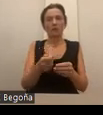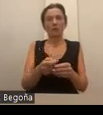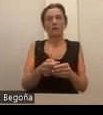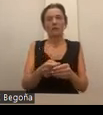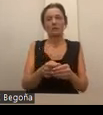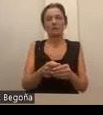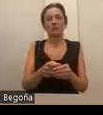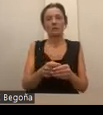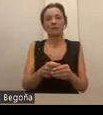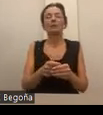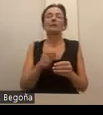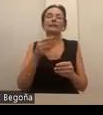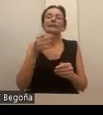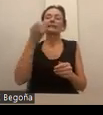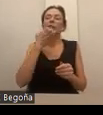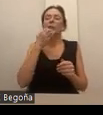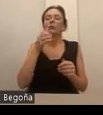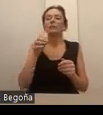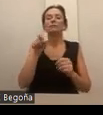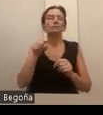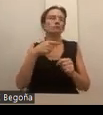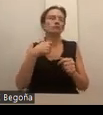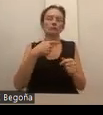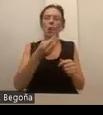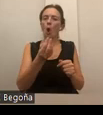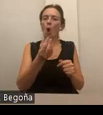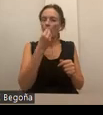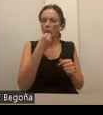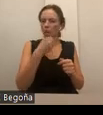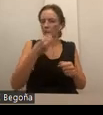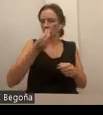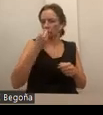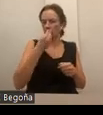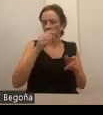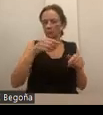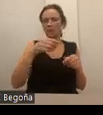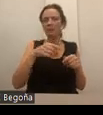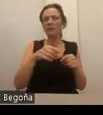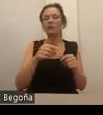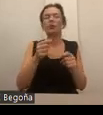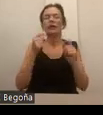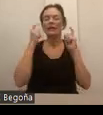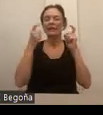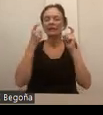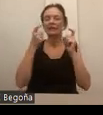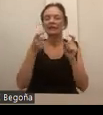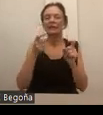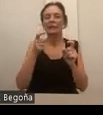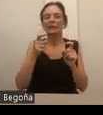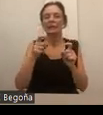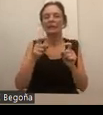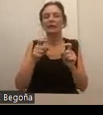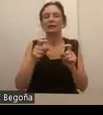cuando tú introduces una cantidad de alimento concreta, intenta regular esa ingesta mediante el